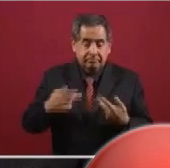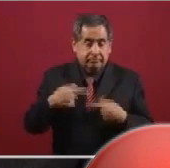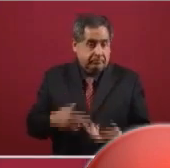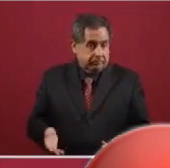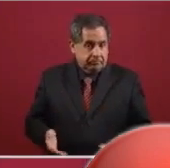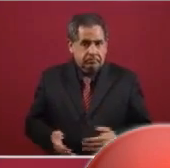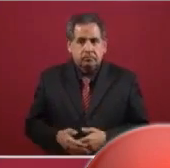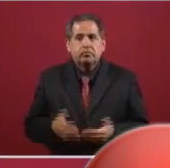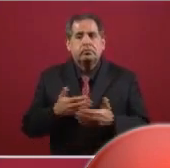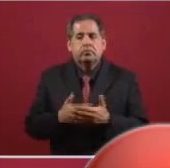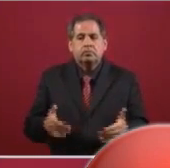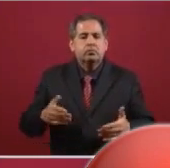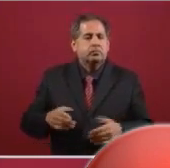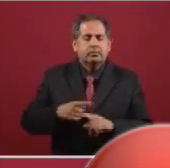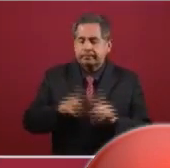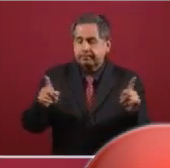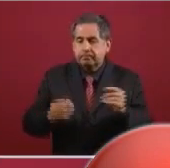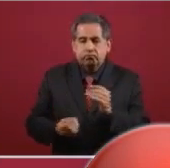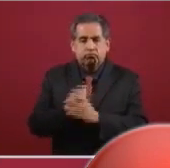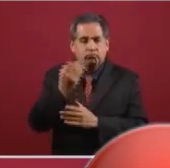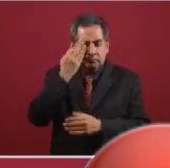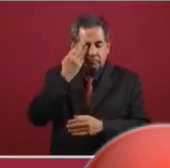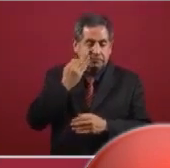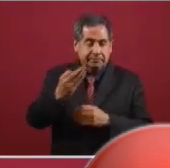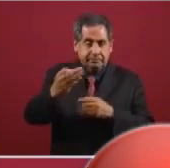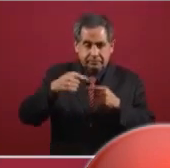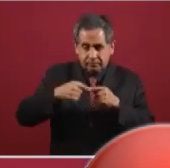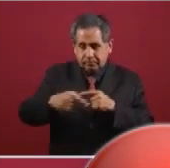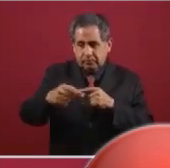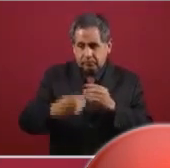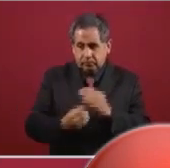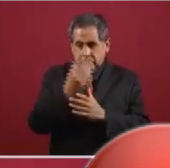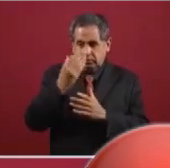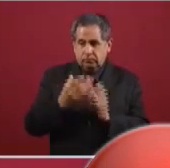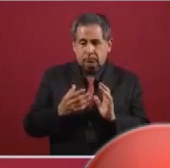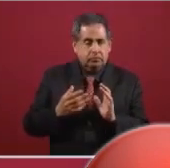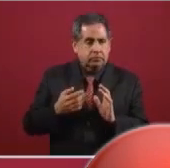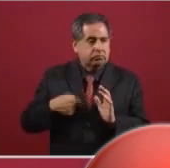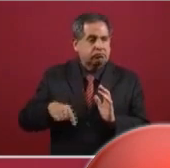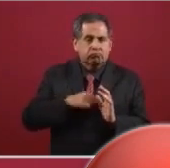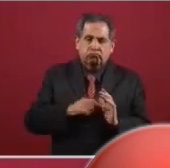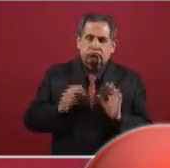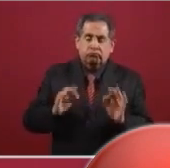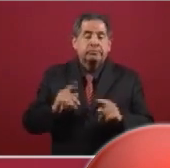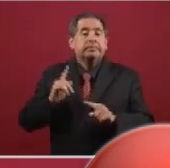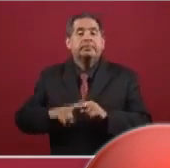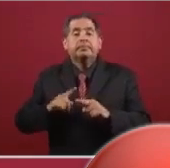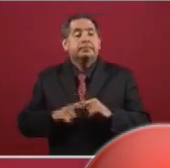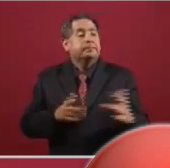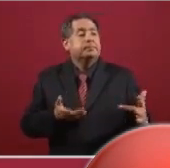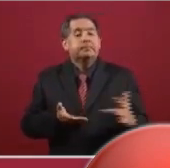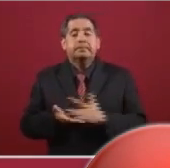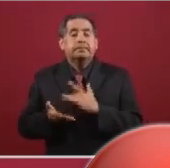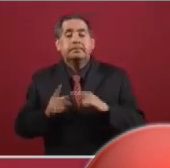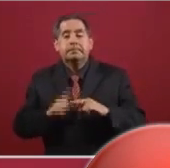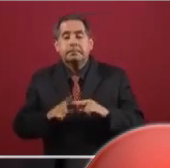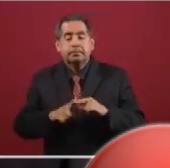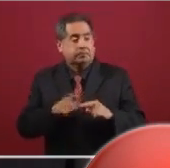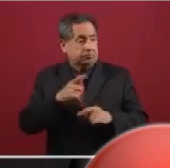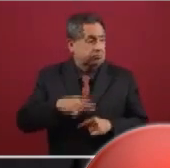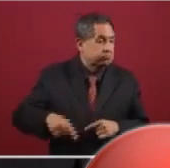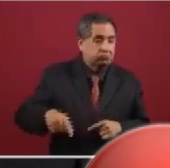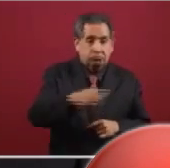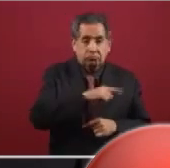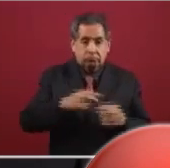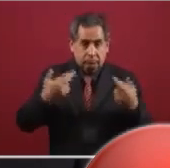Ahora estamos en una etapa nueva y estamos contando con el apoyo de